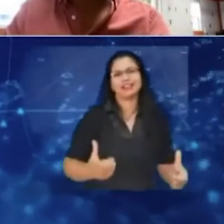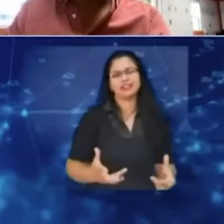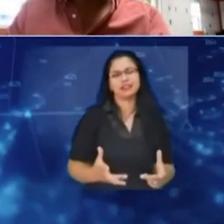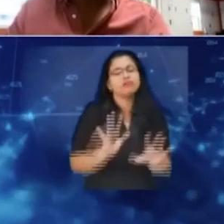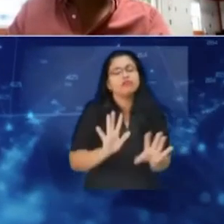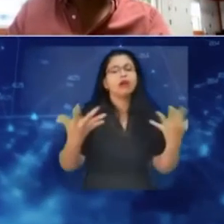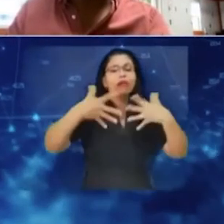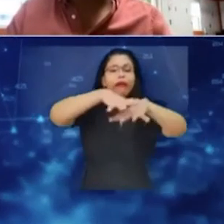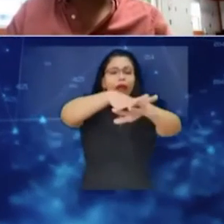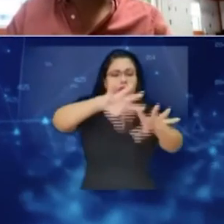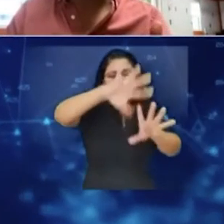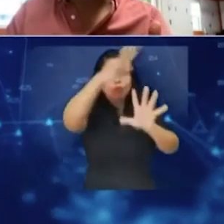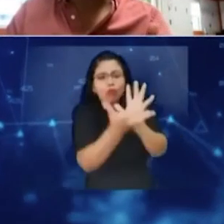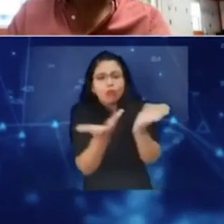terrestre